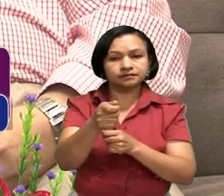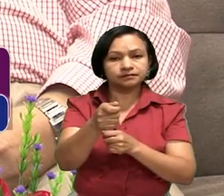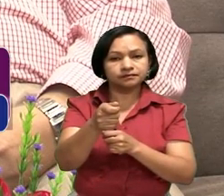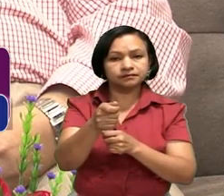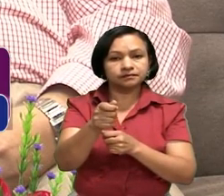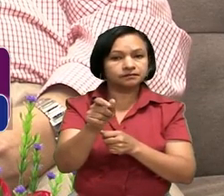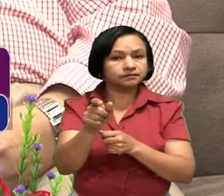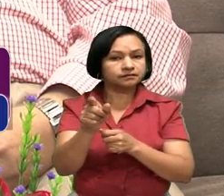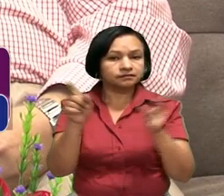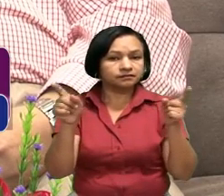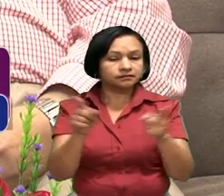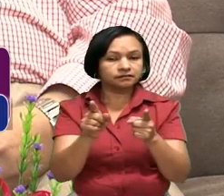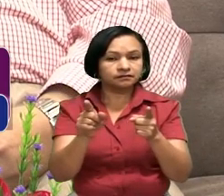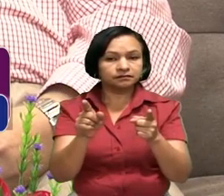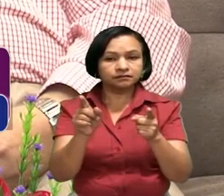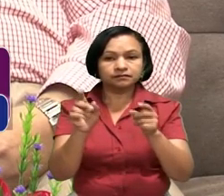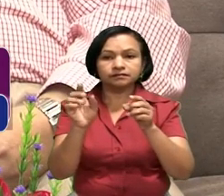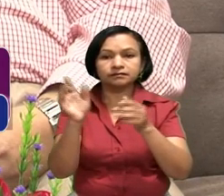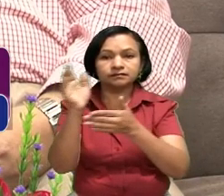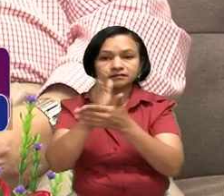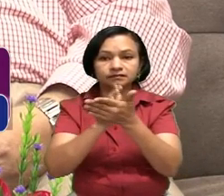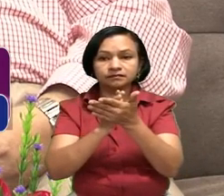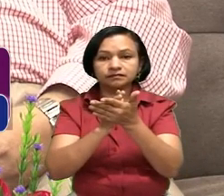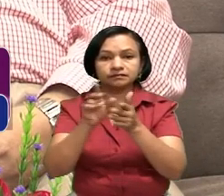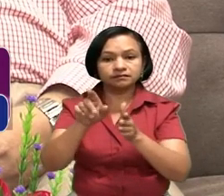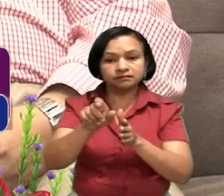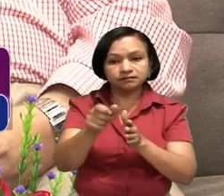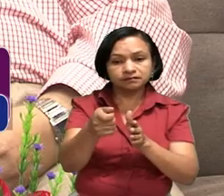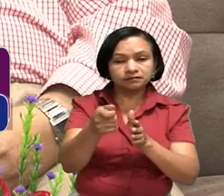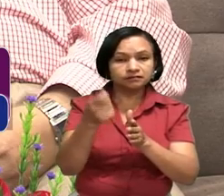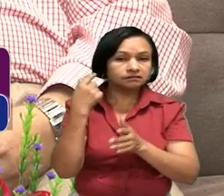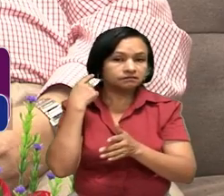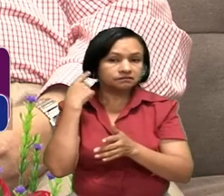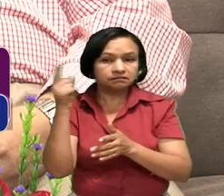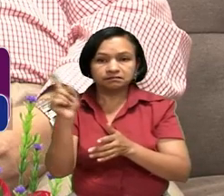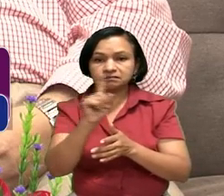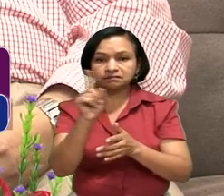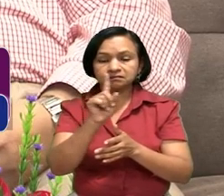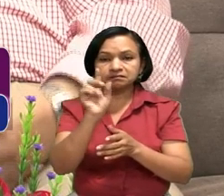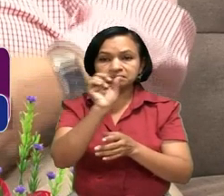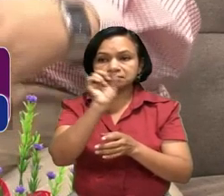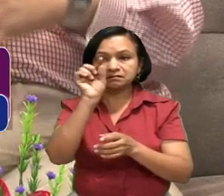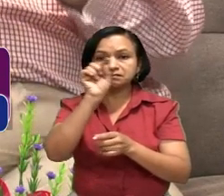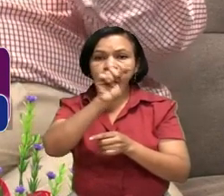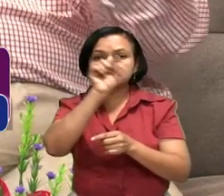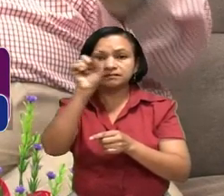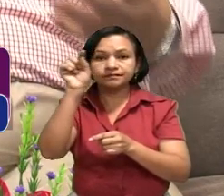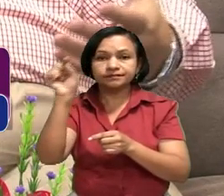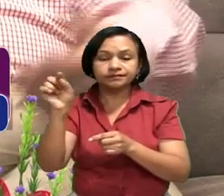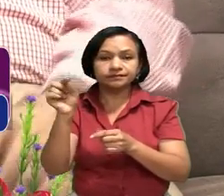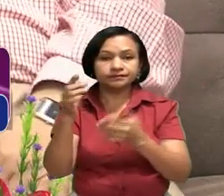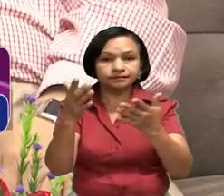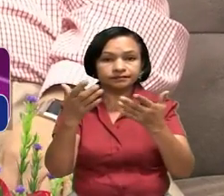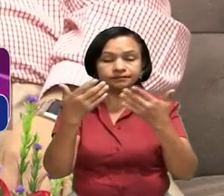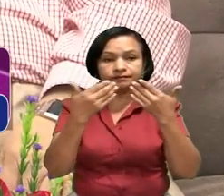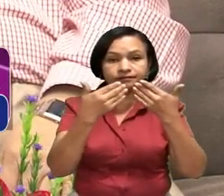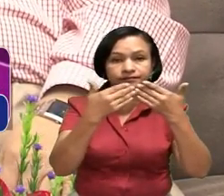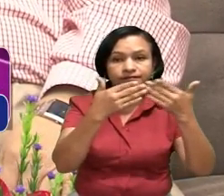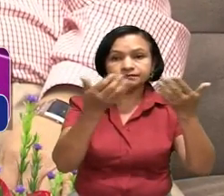son menos los espacios no necesariamente por porque no se les quiera dar publicidad